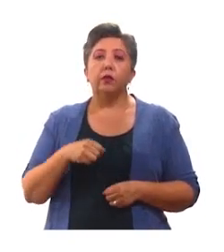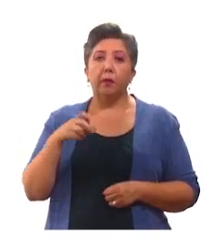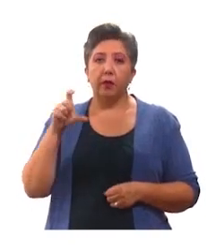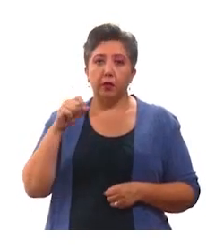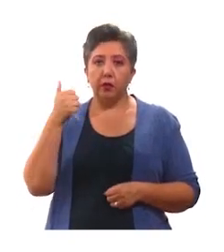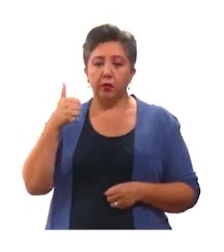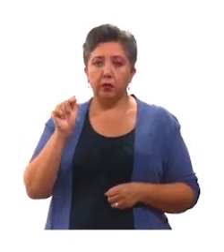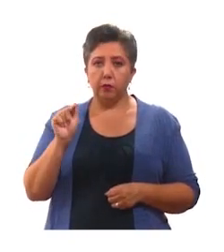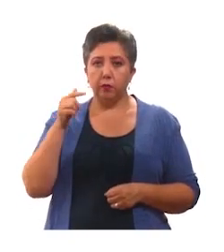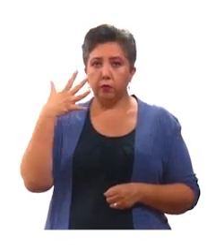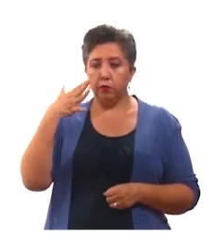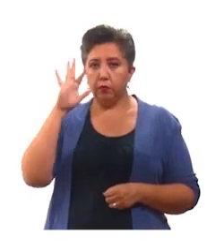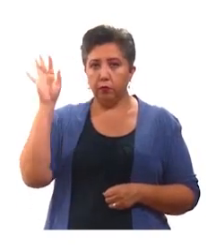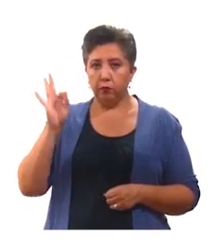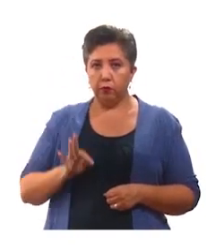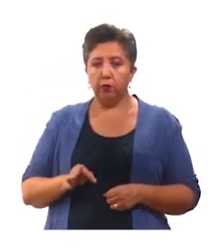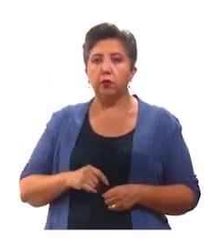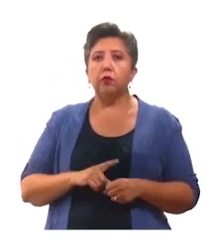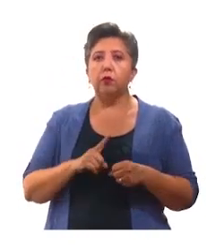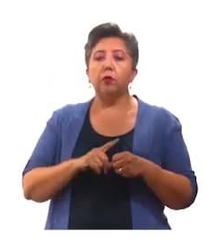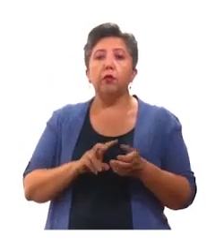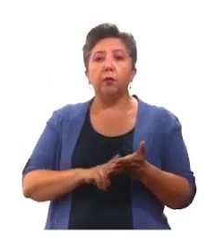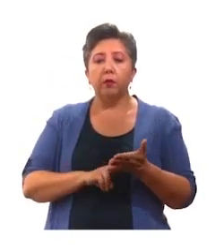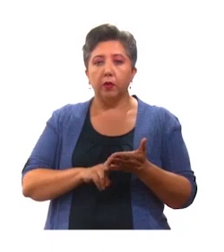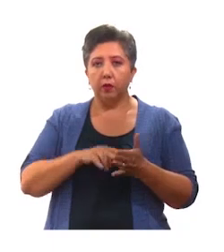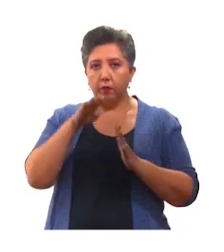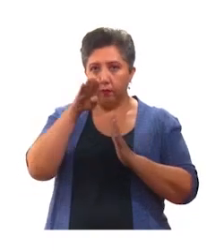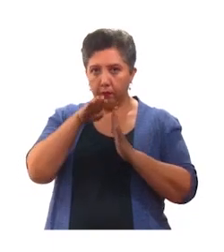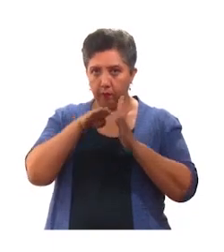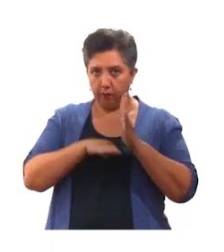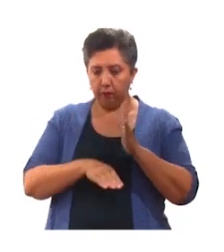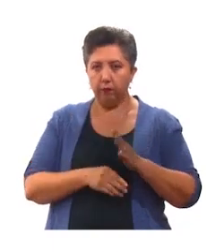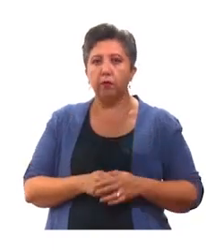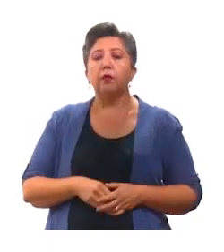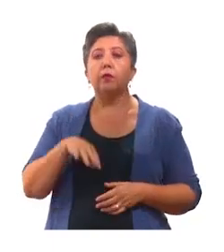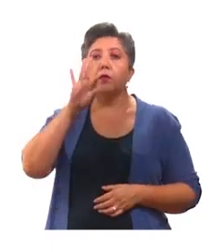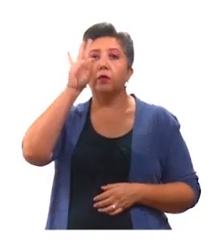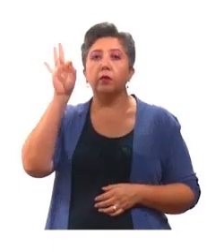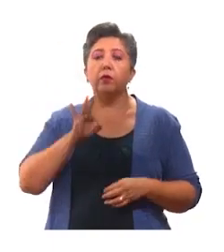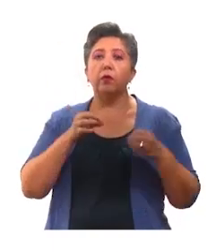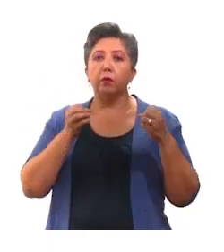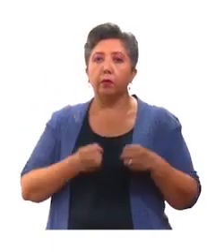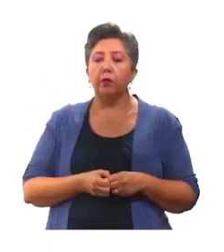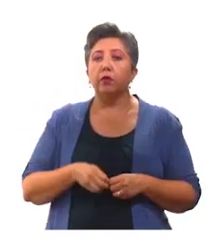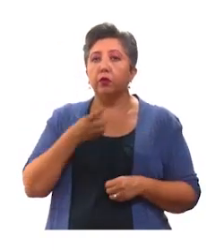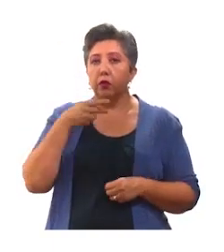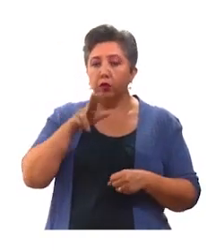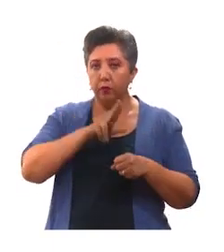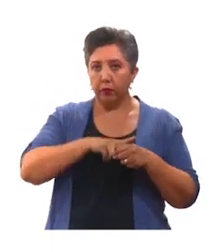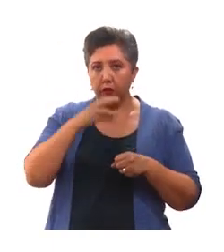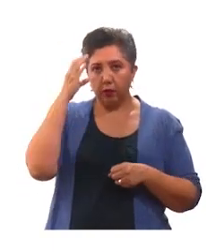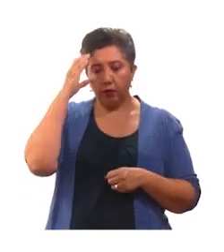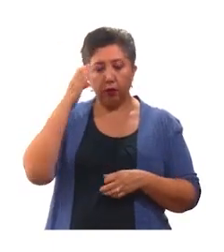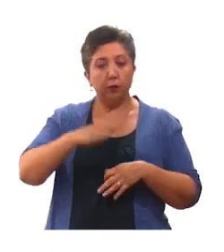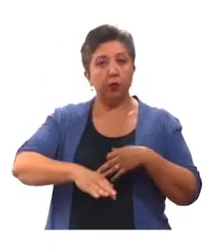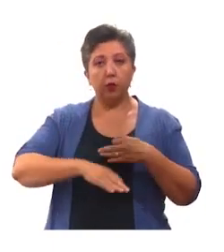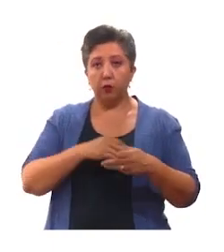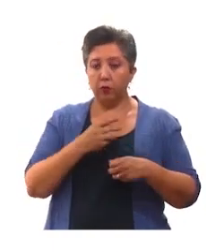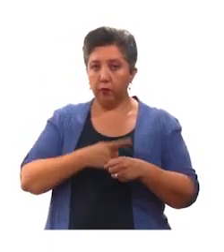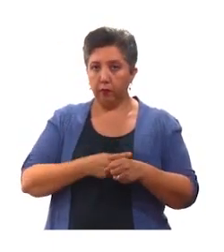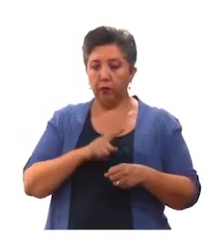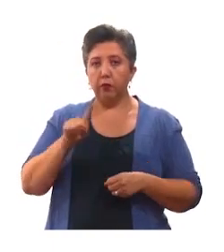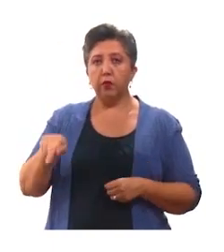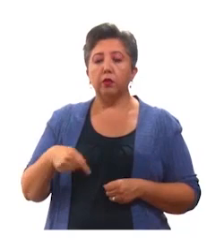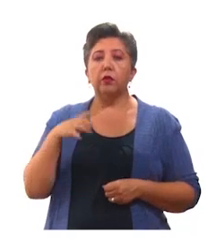del 26.5%. Se encuentra en verde y en descenso. El porcentaje de ocupación de camas de hospitalización total COVID y